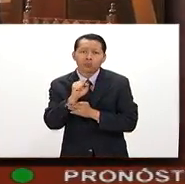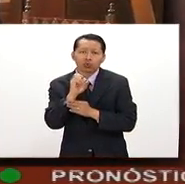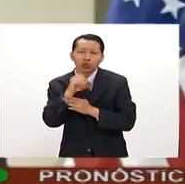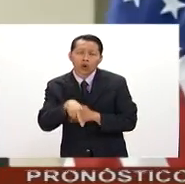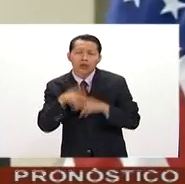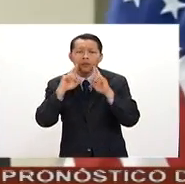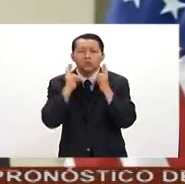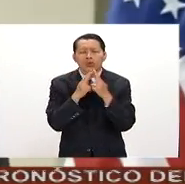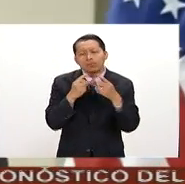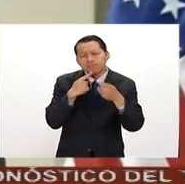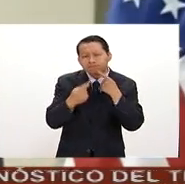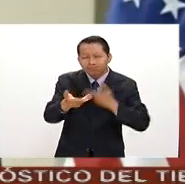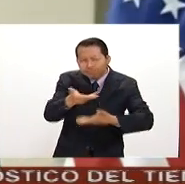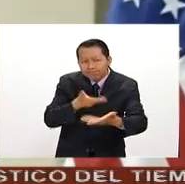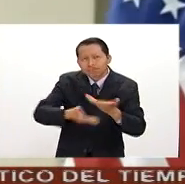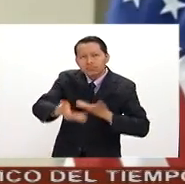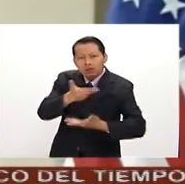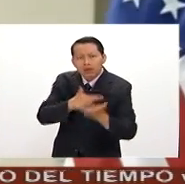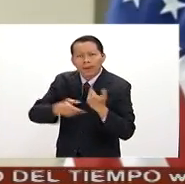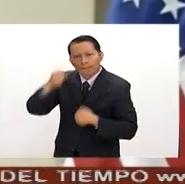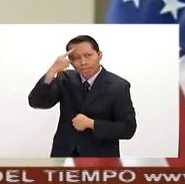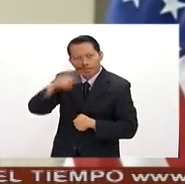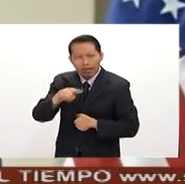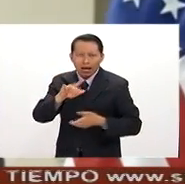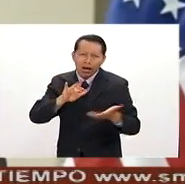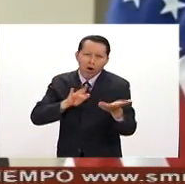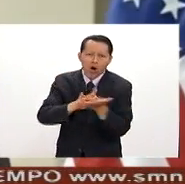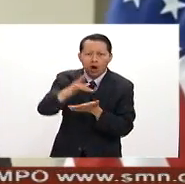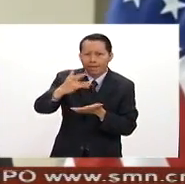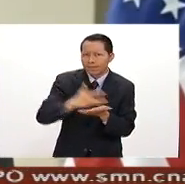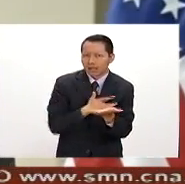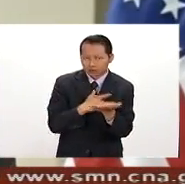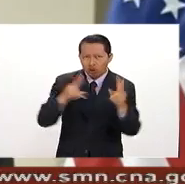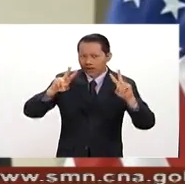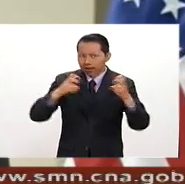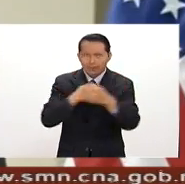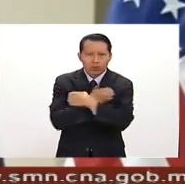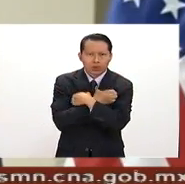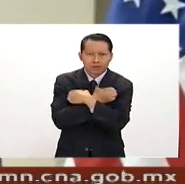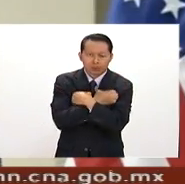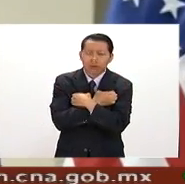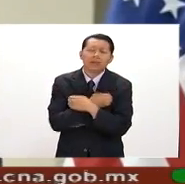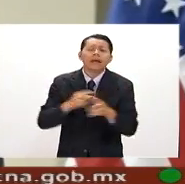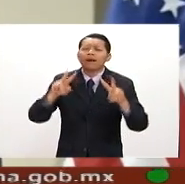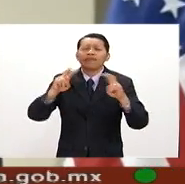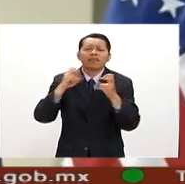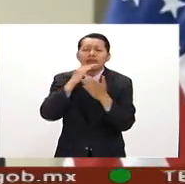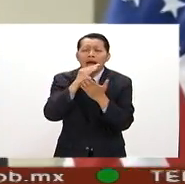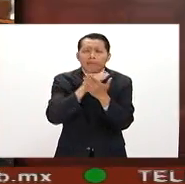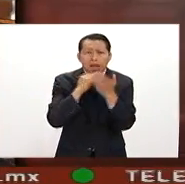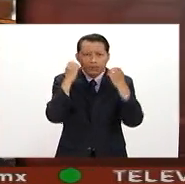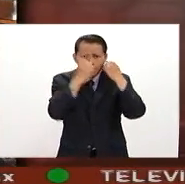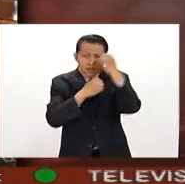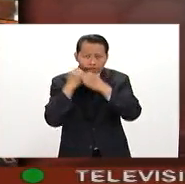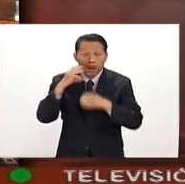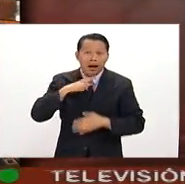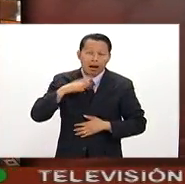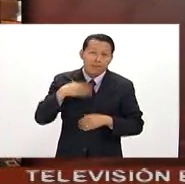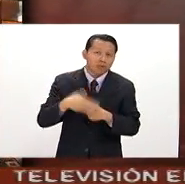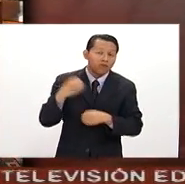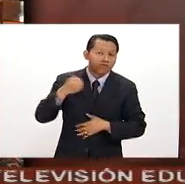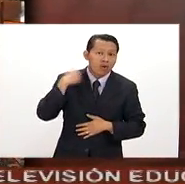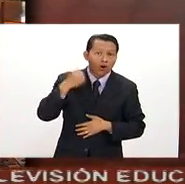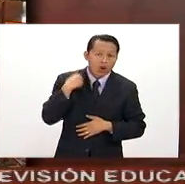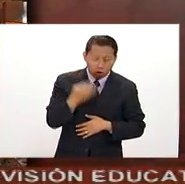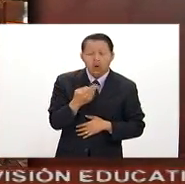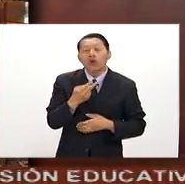intercambiar puntos de vista para fortalecer la cooperación bilateral en materia educativa. Revisaron, entre otros temas, el foro bilateral sobre